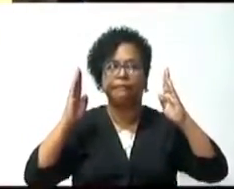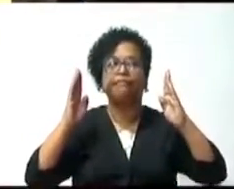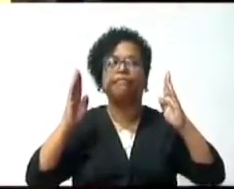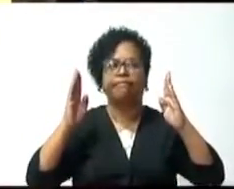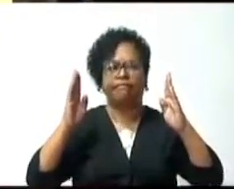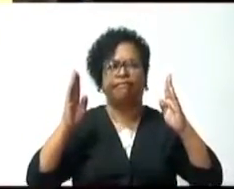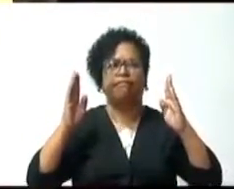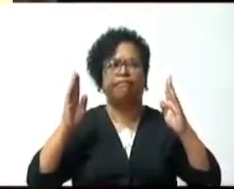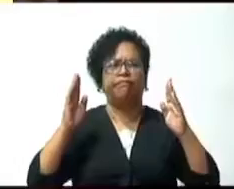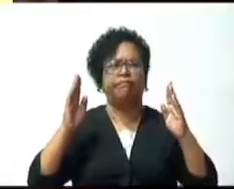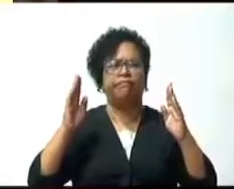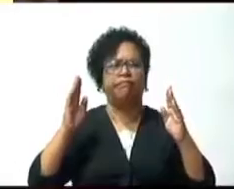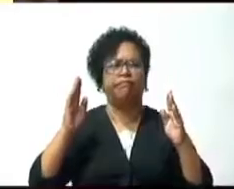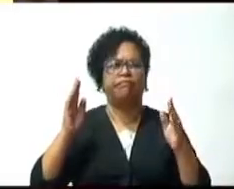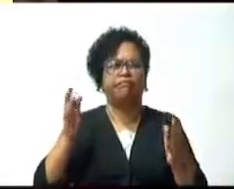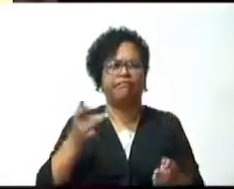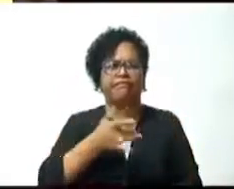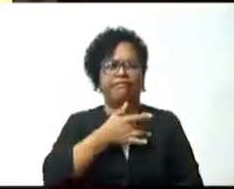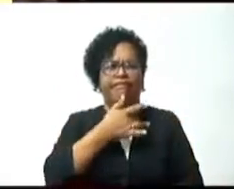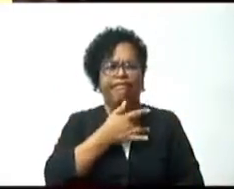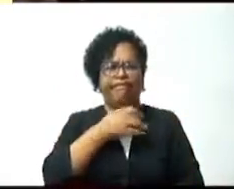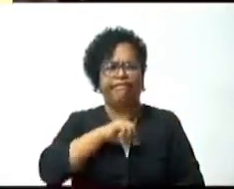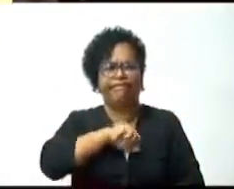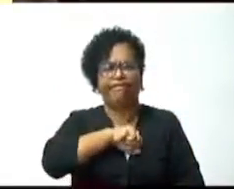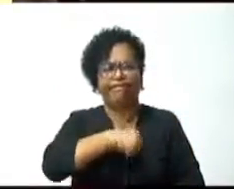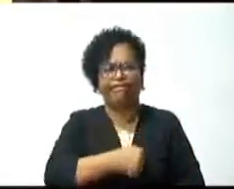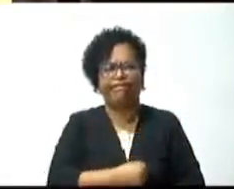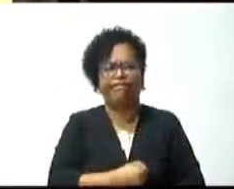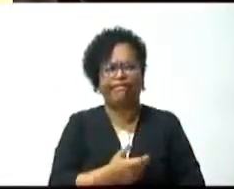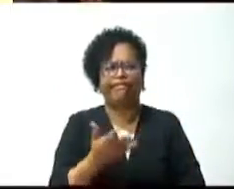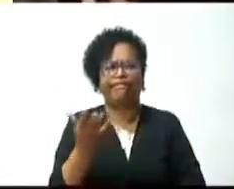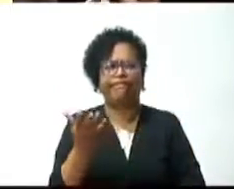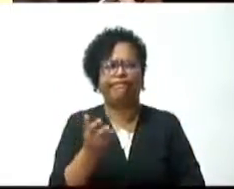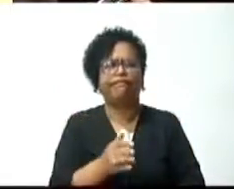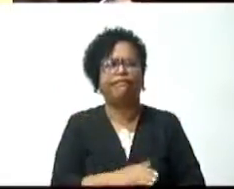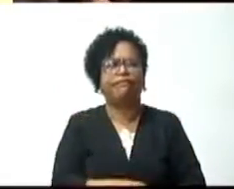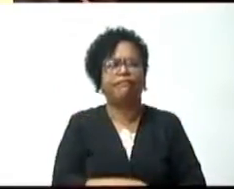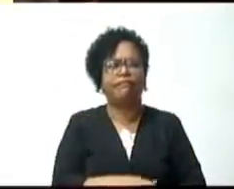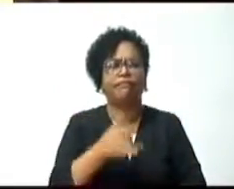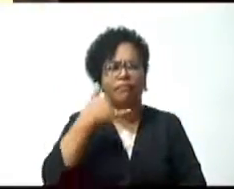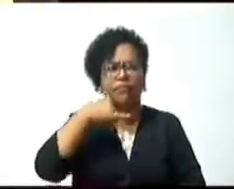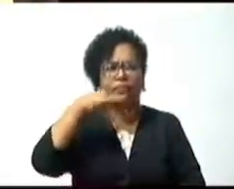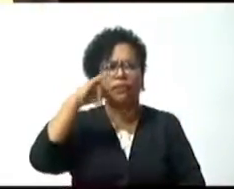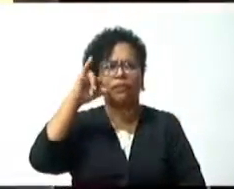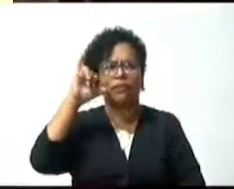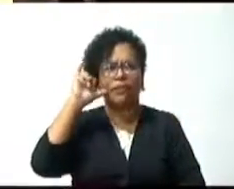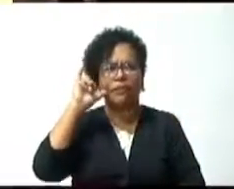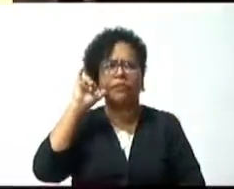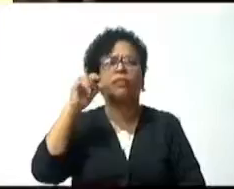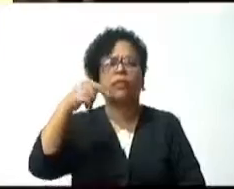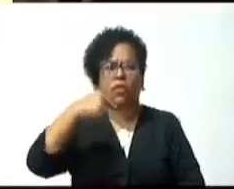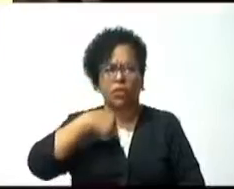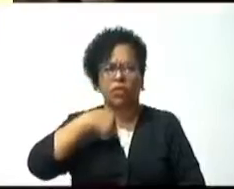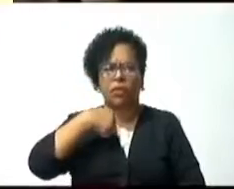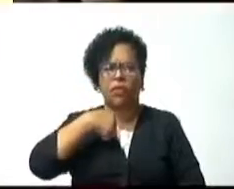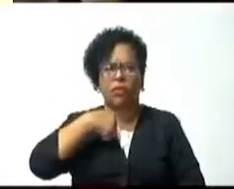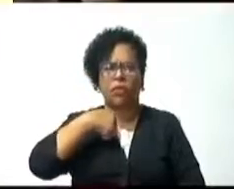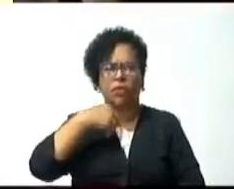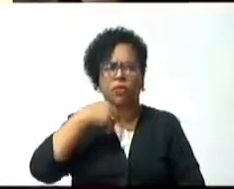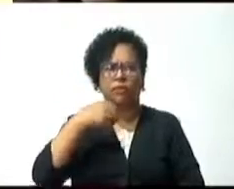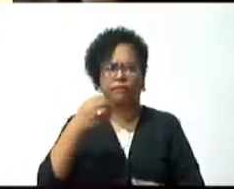nos embargas nos llena de tristeza en el día de ayer de manera desafortunada yo Recibí una información